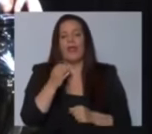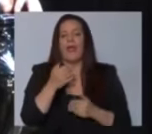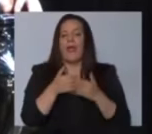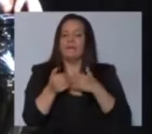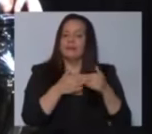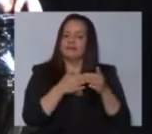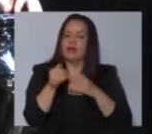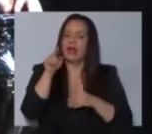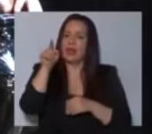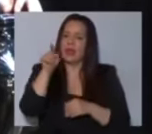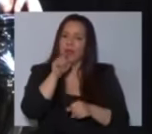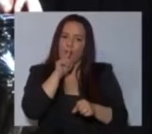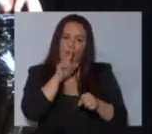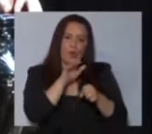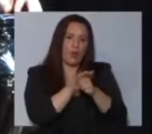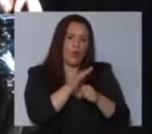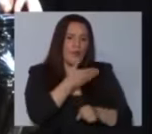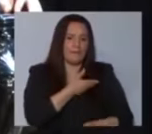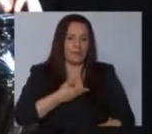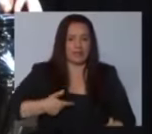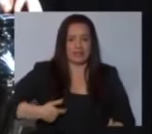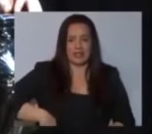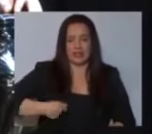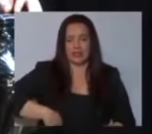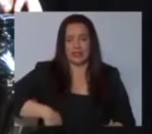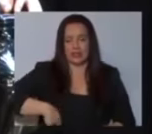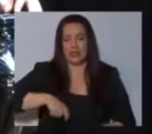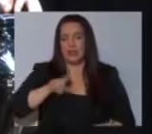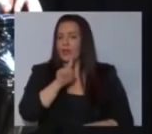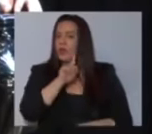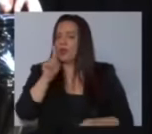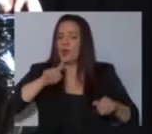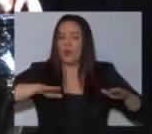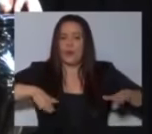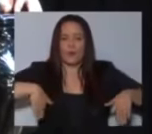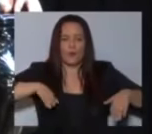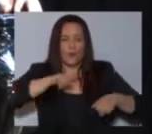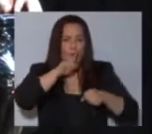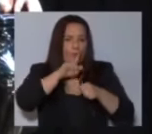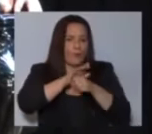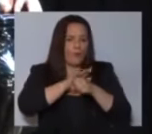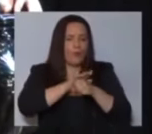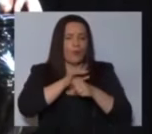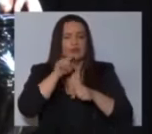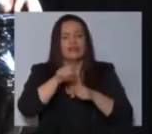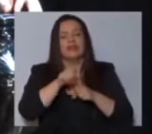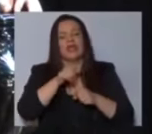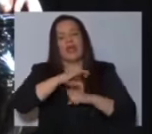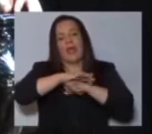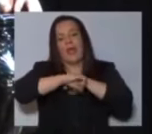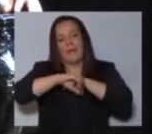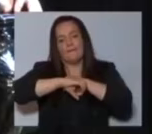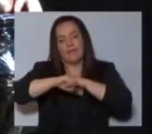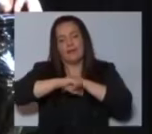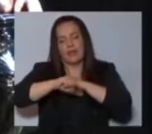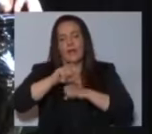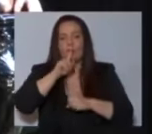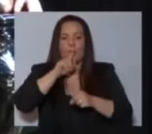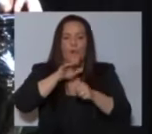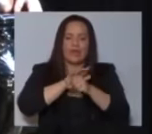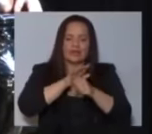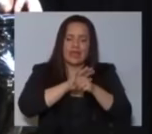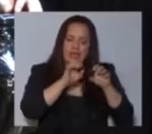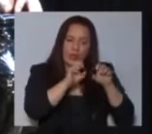República aún no cumple con sus promesas de campaña, en especial la promesa de contener el